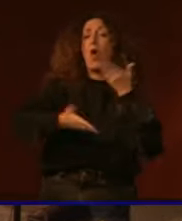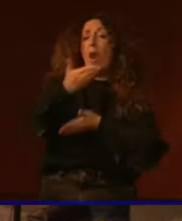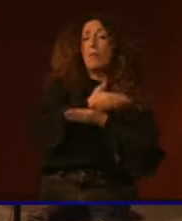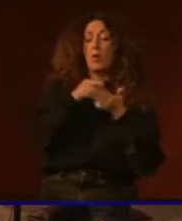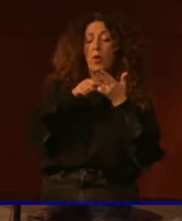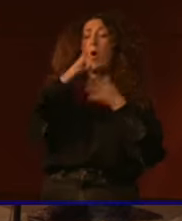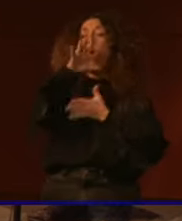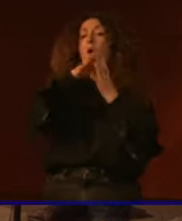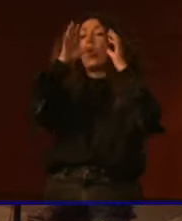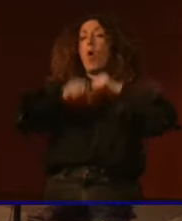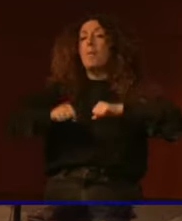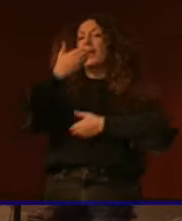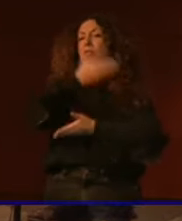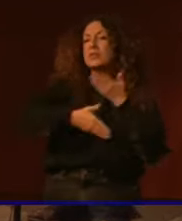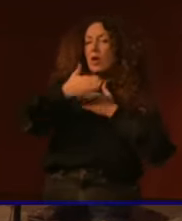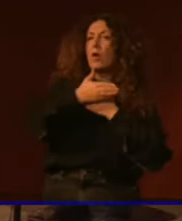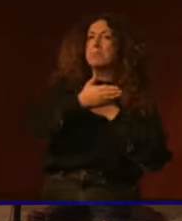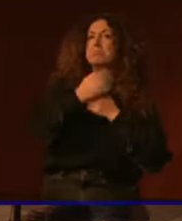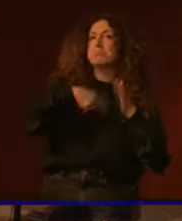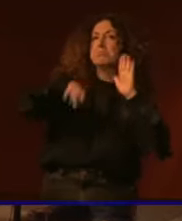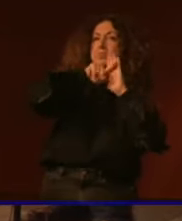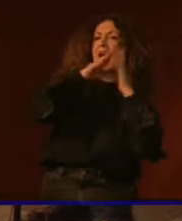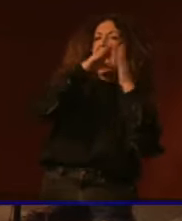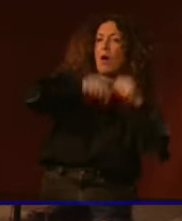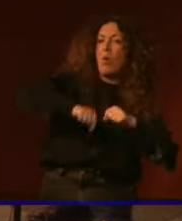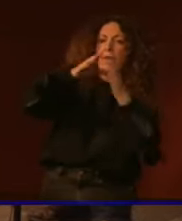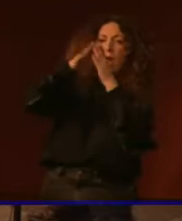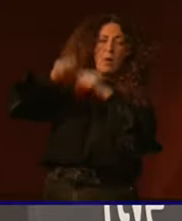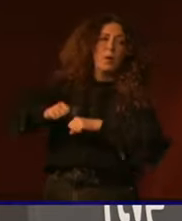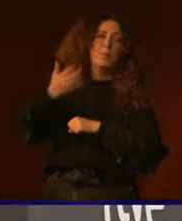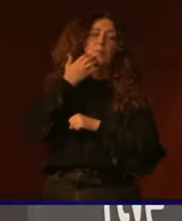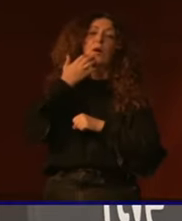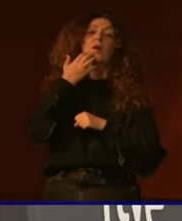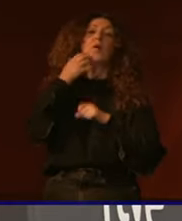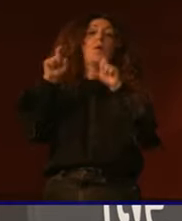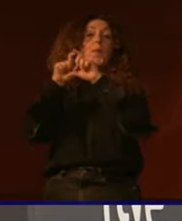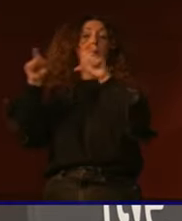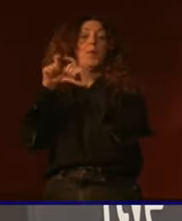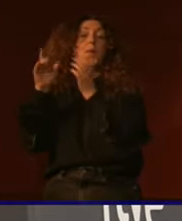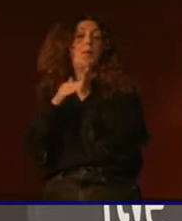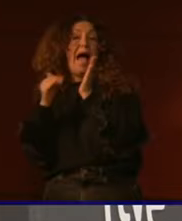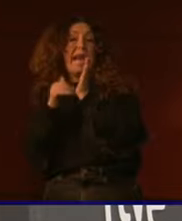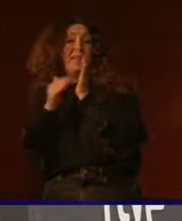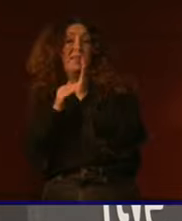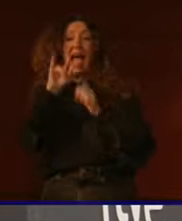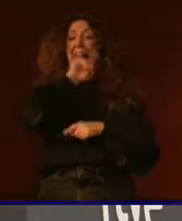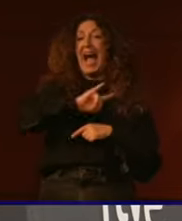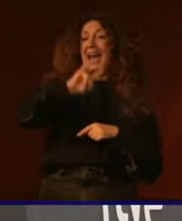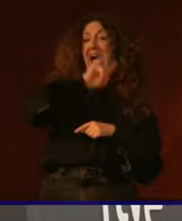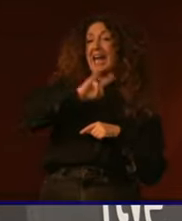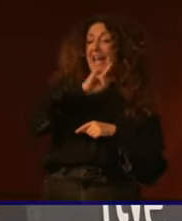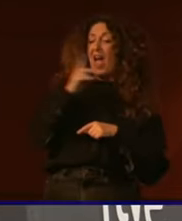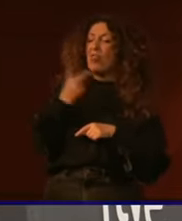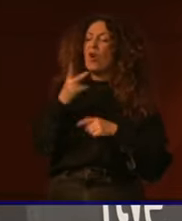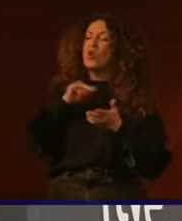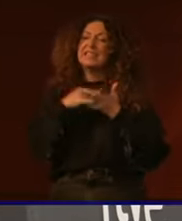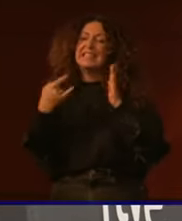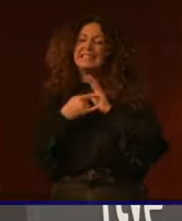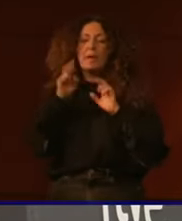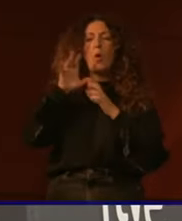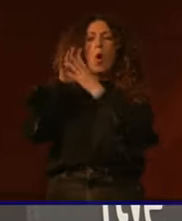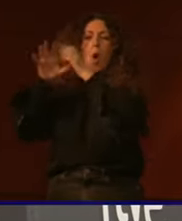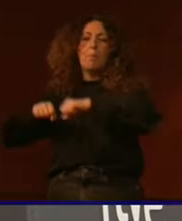aparecen en algunos de los acuerdos, por ejemplo, la Corporación Valenciana y Canarias tienen un sistema de convenios